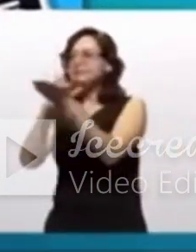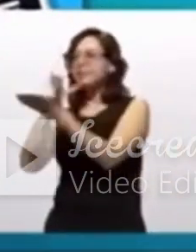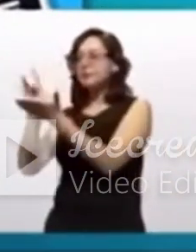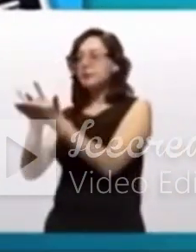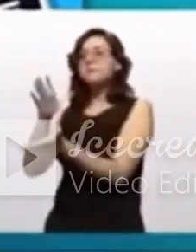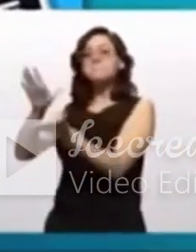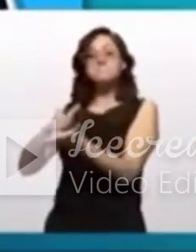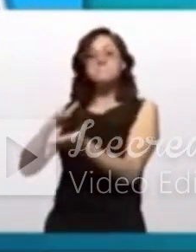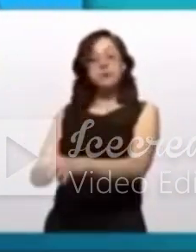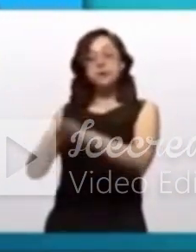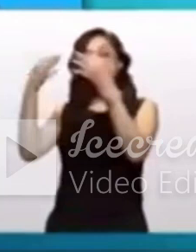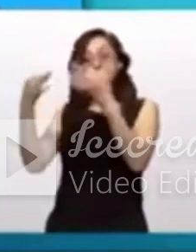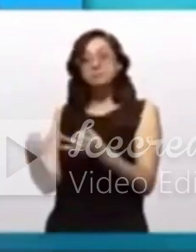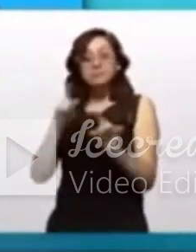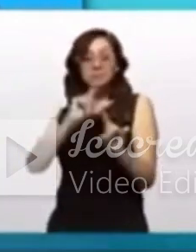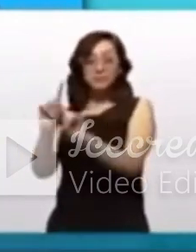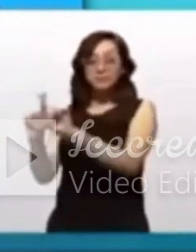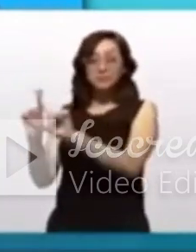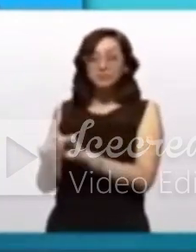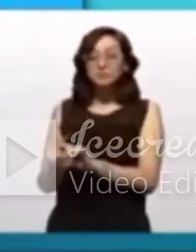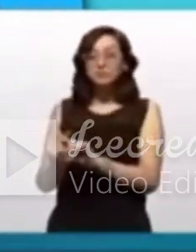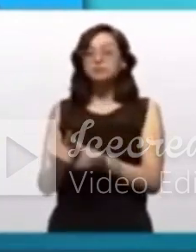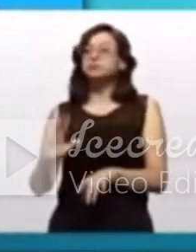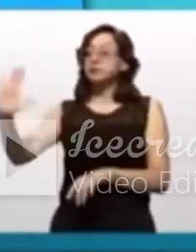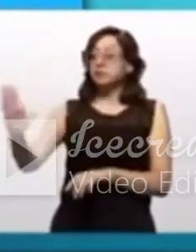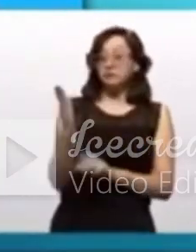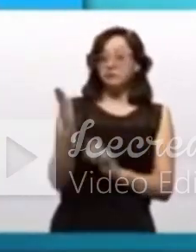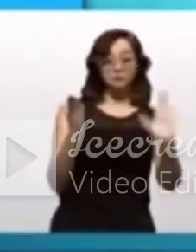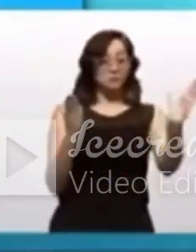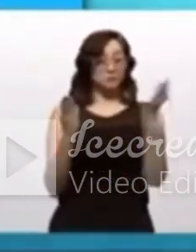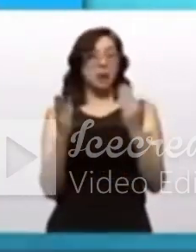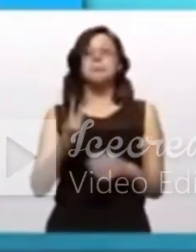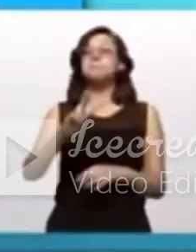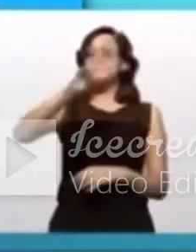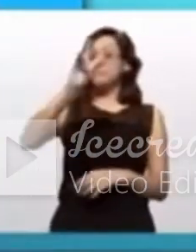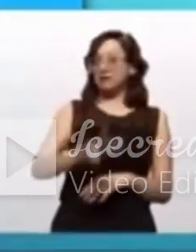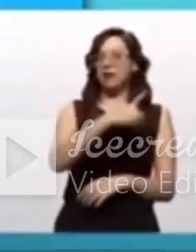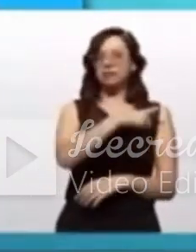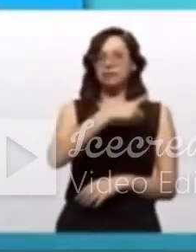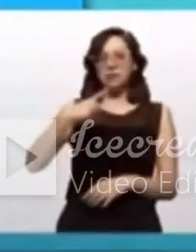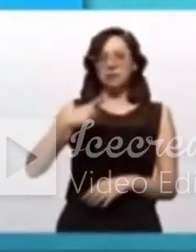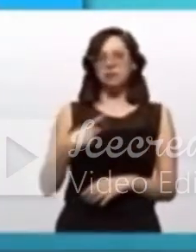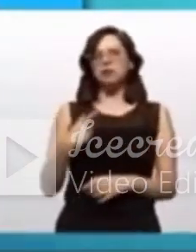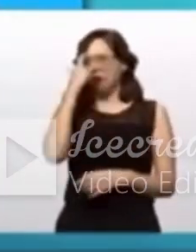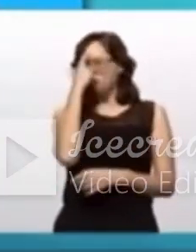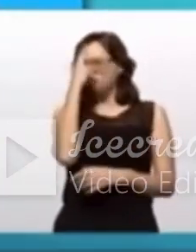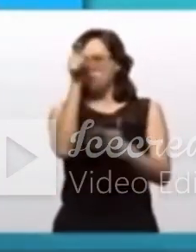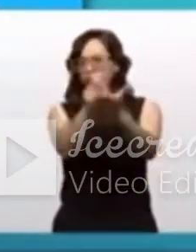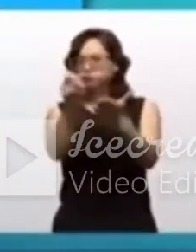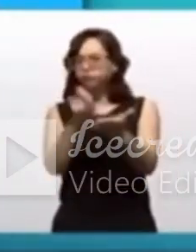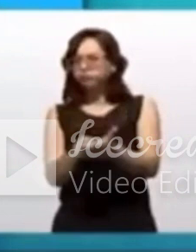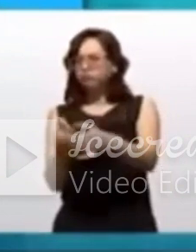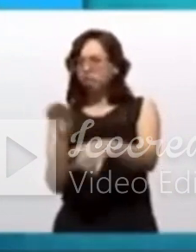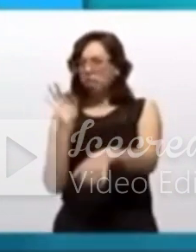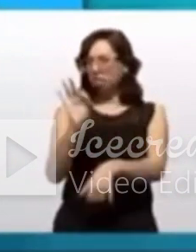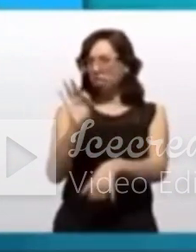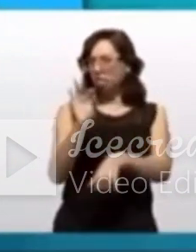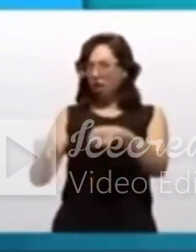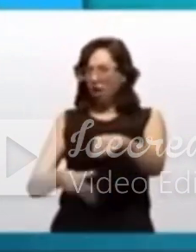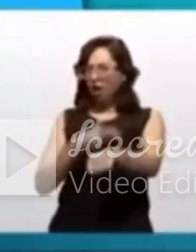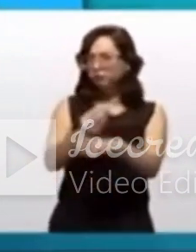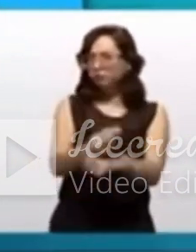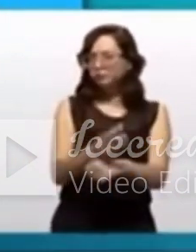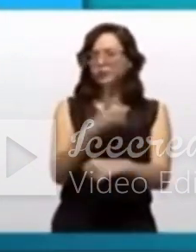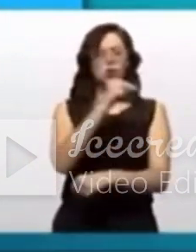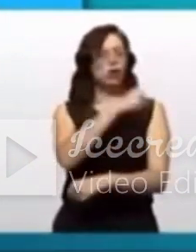oficiales y otros más. Ambos géneros deben ser veraces, por lo que la opinión del autor no debe interferir en el texto. Para hacerlo, los escritos